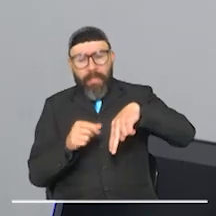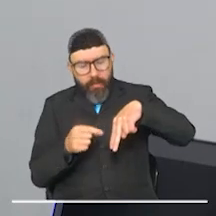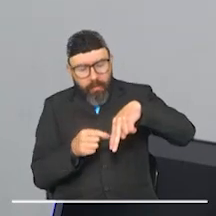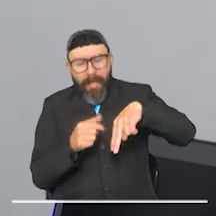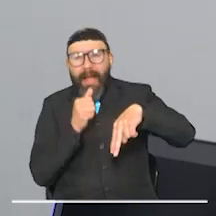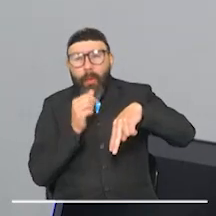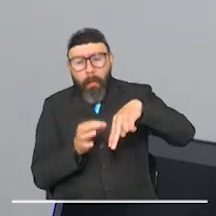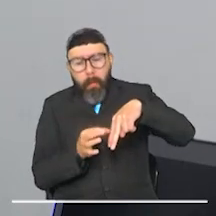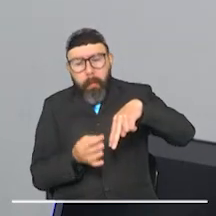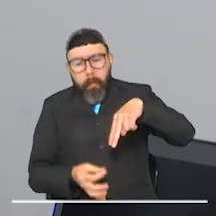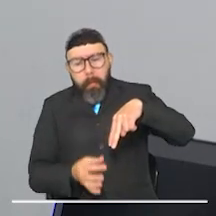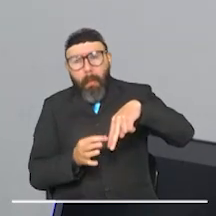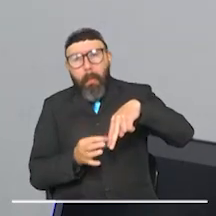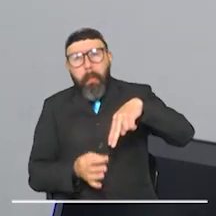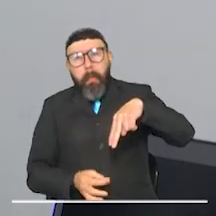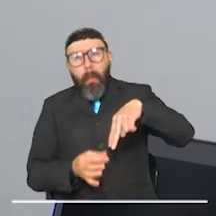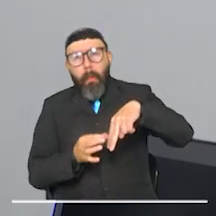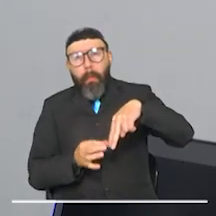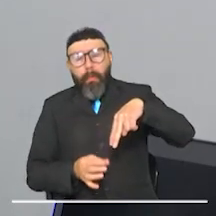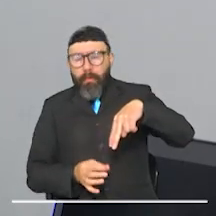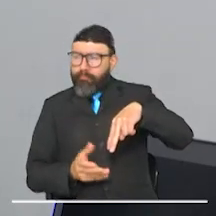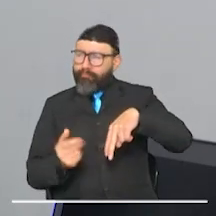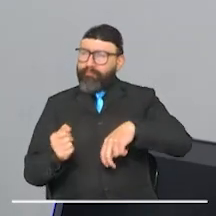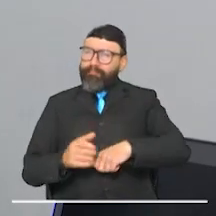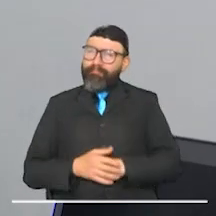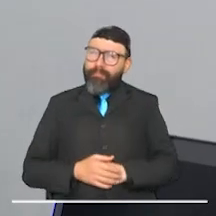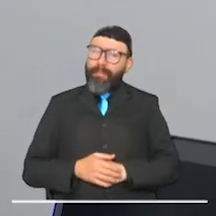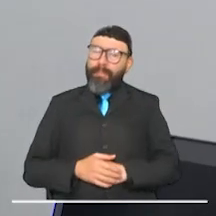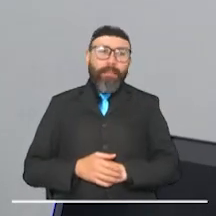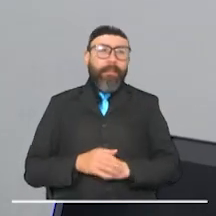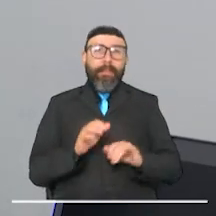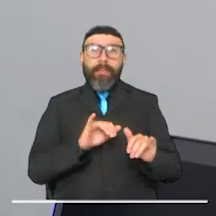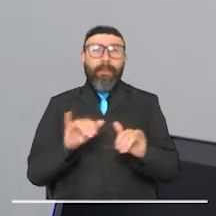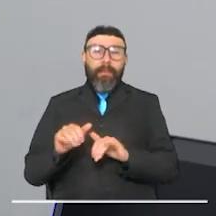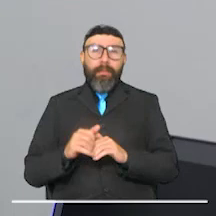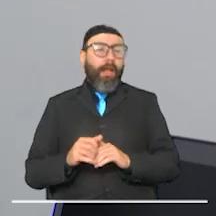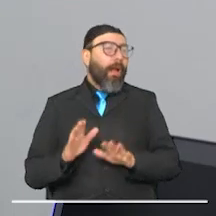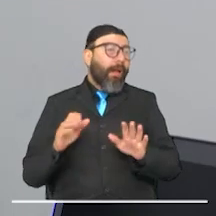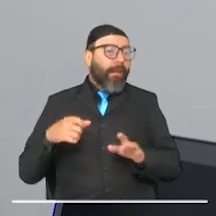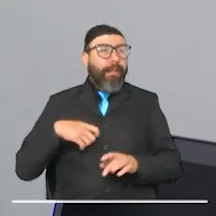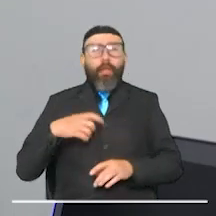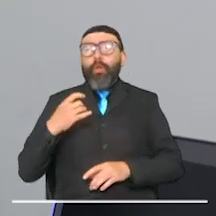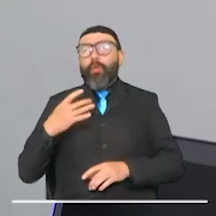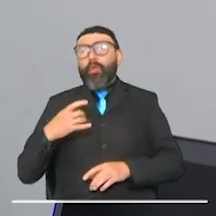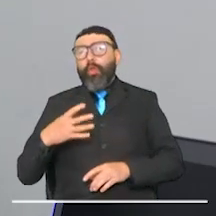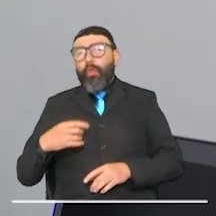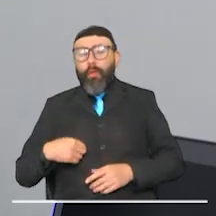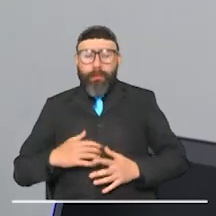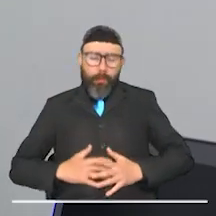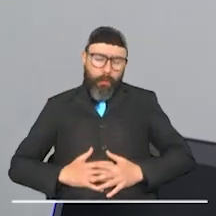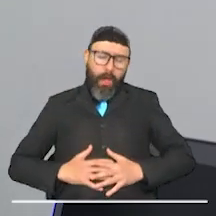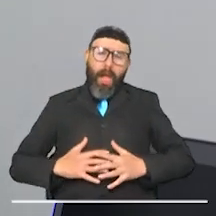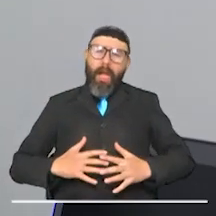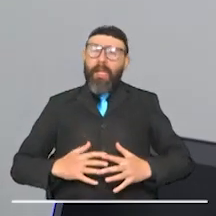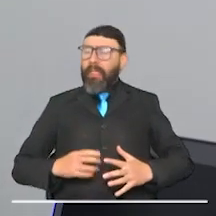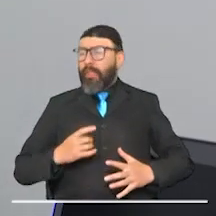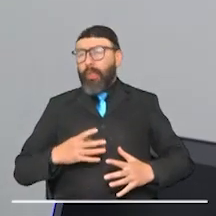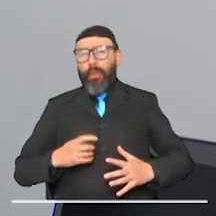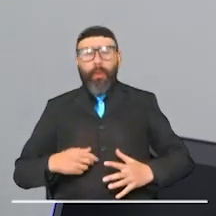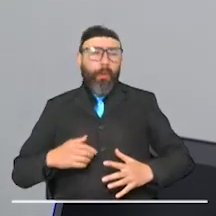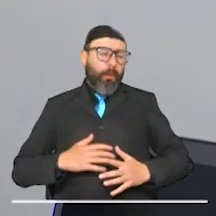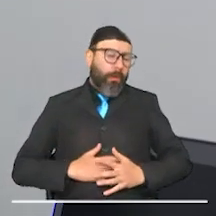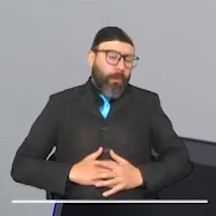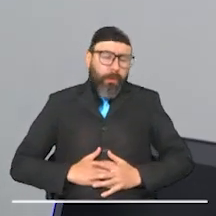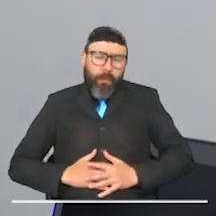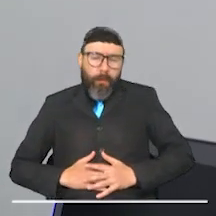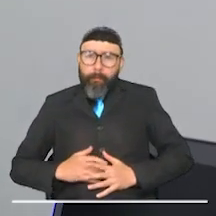ahí Entonces es lo mismo es que yo tengo un dolor en el abdomen y yo no aguanto